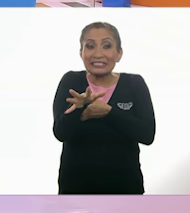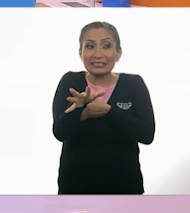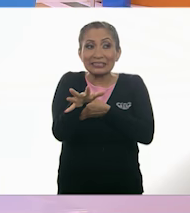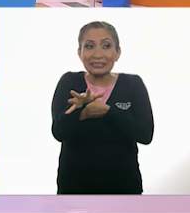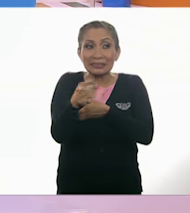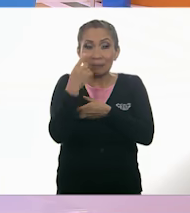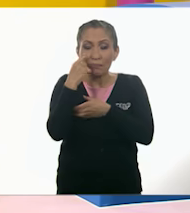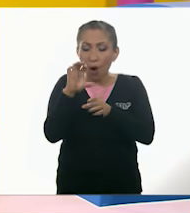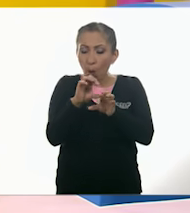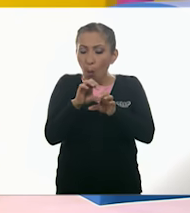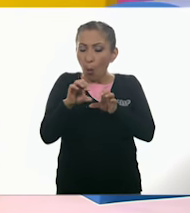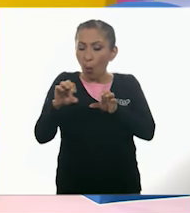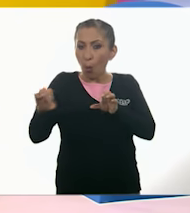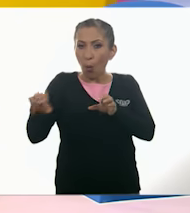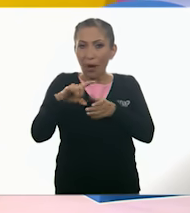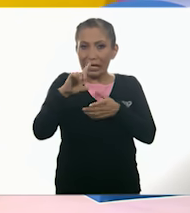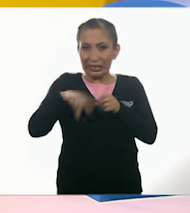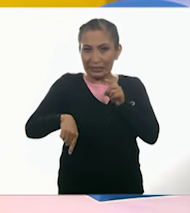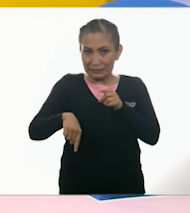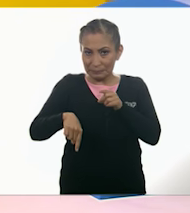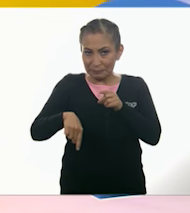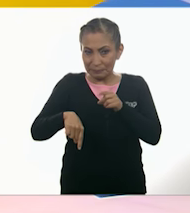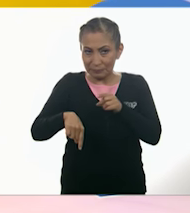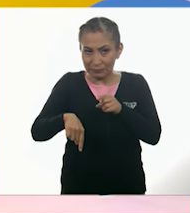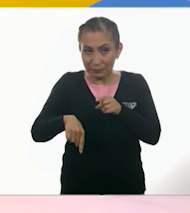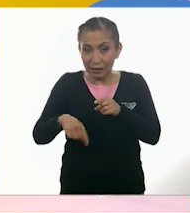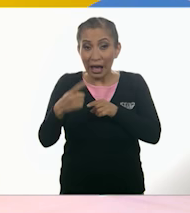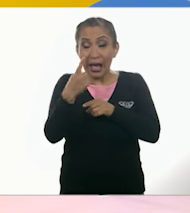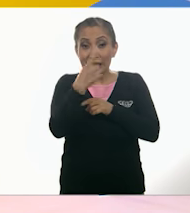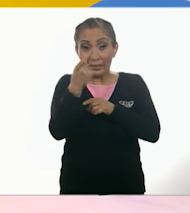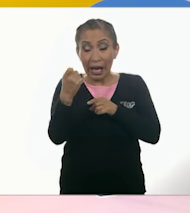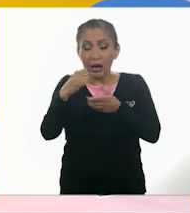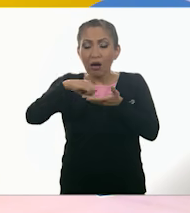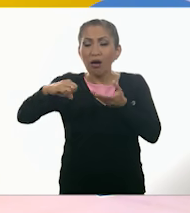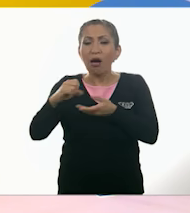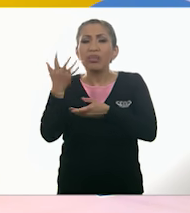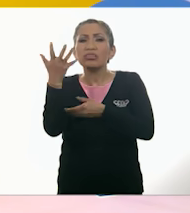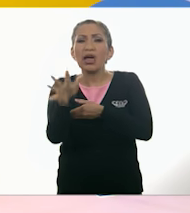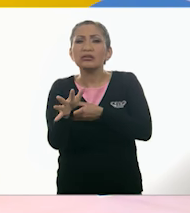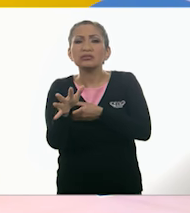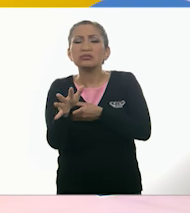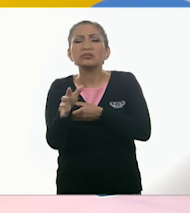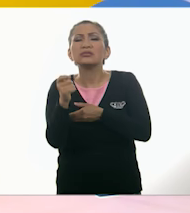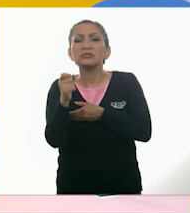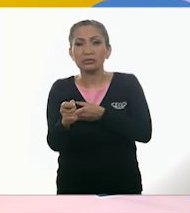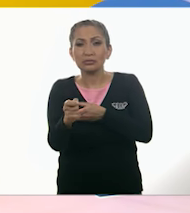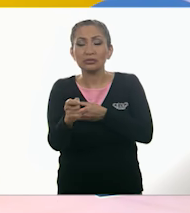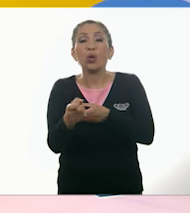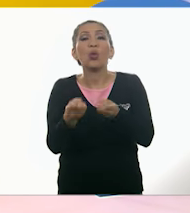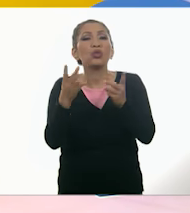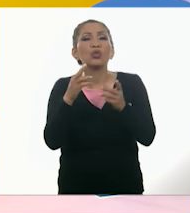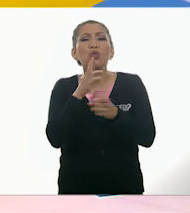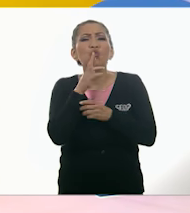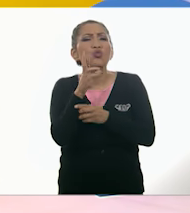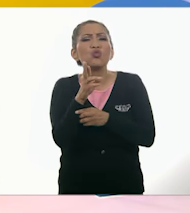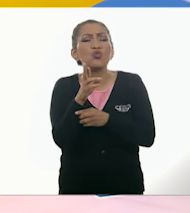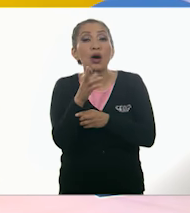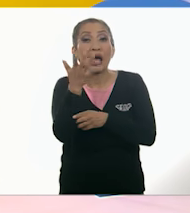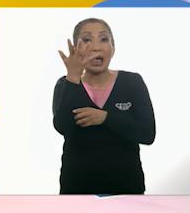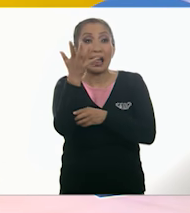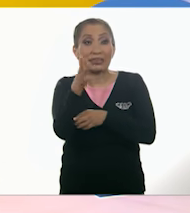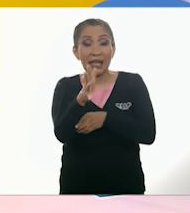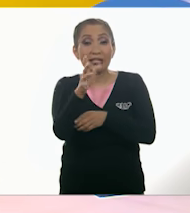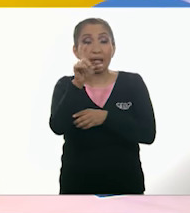voy a hacer esta cuentita para acá. Ajá. Y 100 menos 10, voy a comprobar que sean, ¿cuánto es?